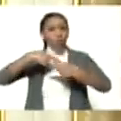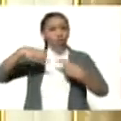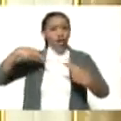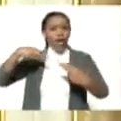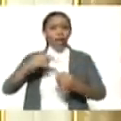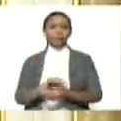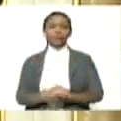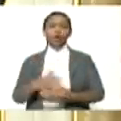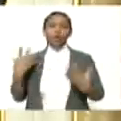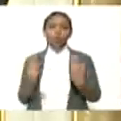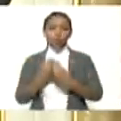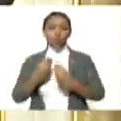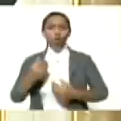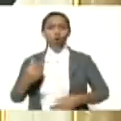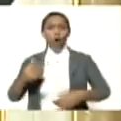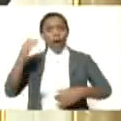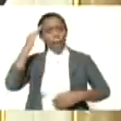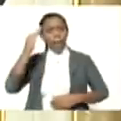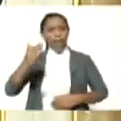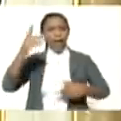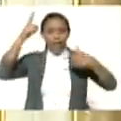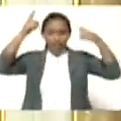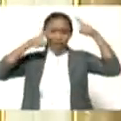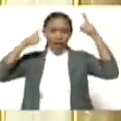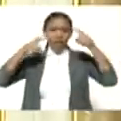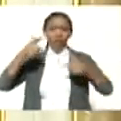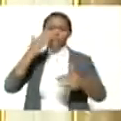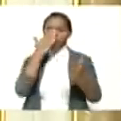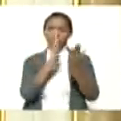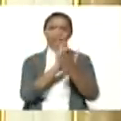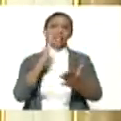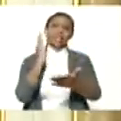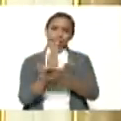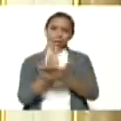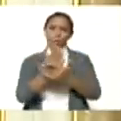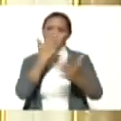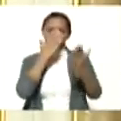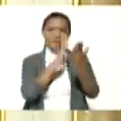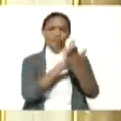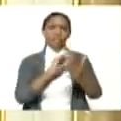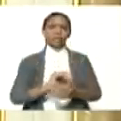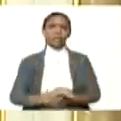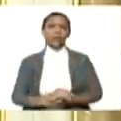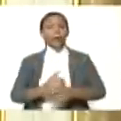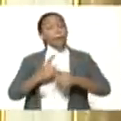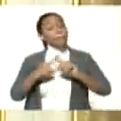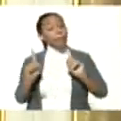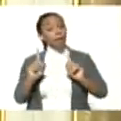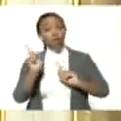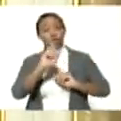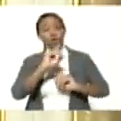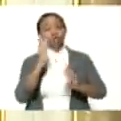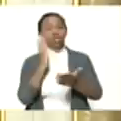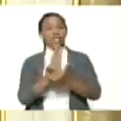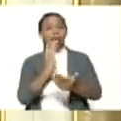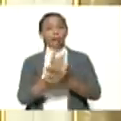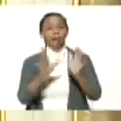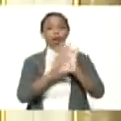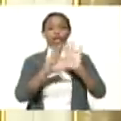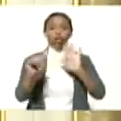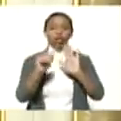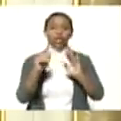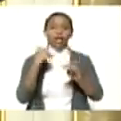con nuestro comandante Chávez al frente, siempre al frente. pero no siempre en la constituyente teníamos